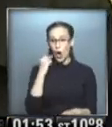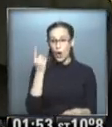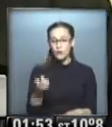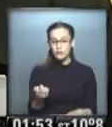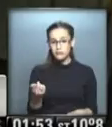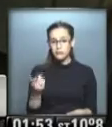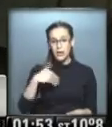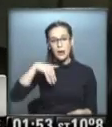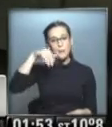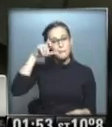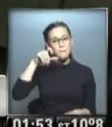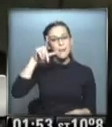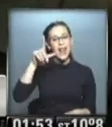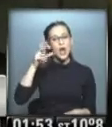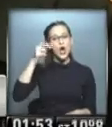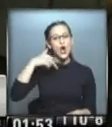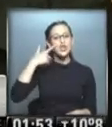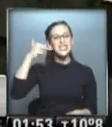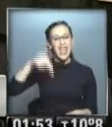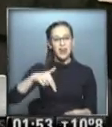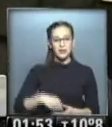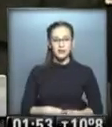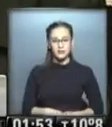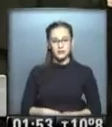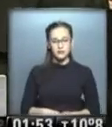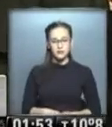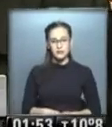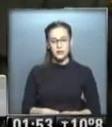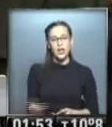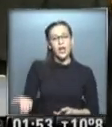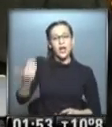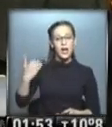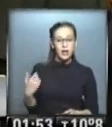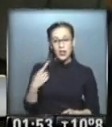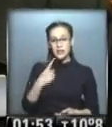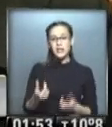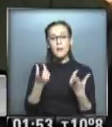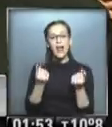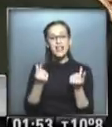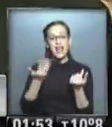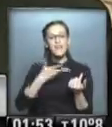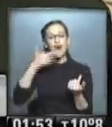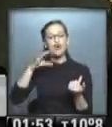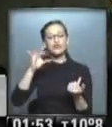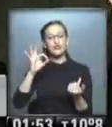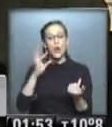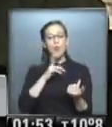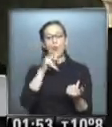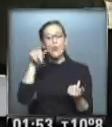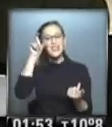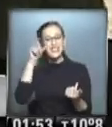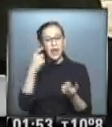de Melconian. Ayer, que decía que los fondos buitres